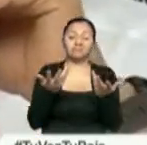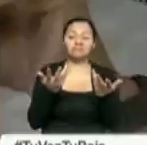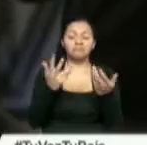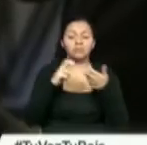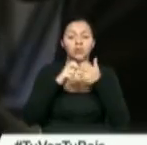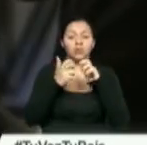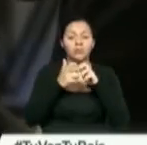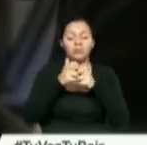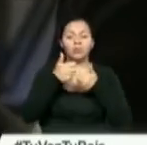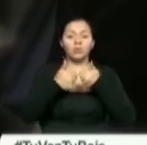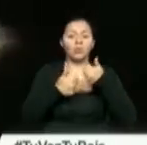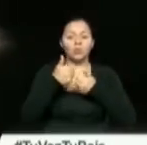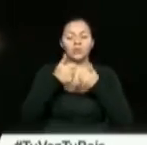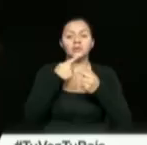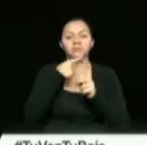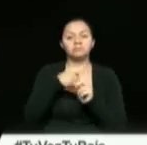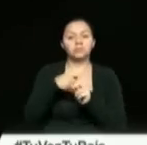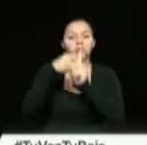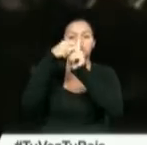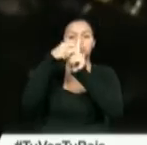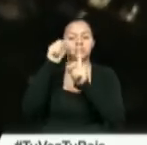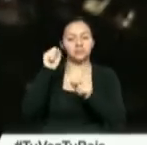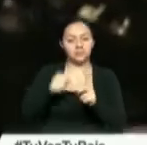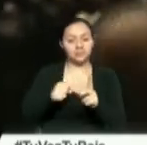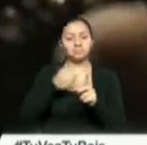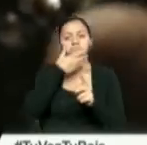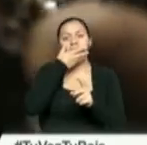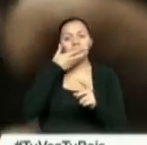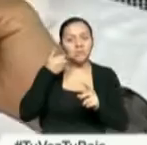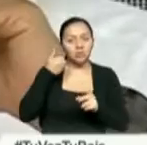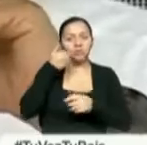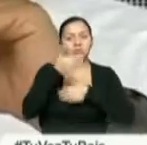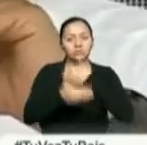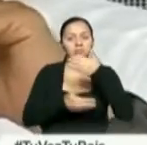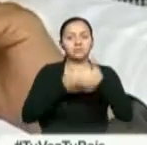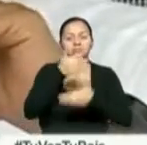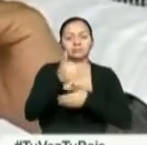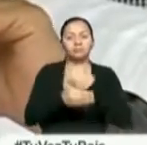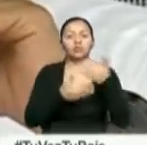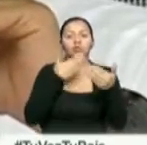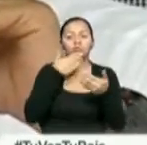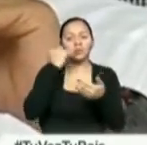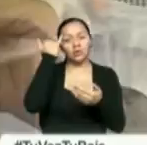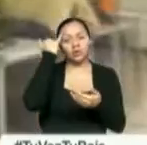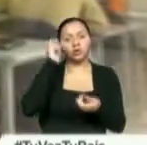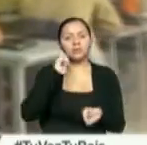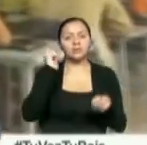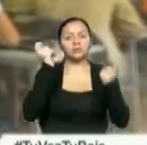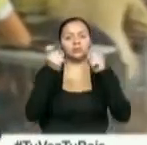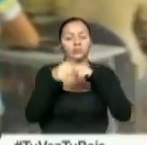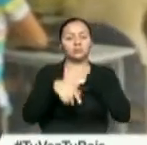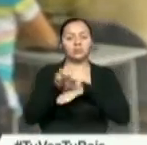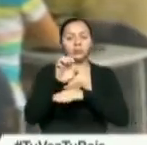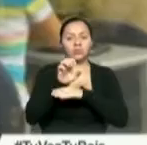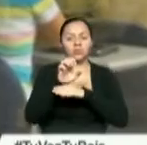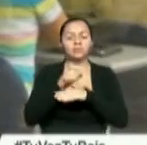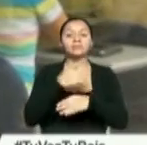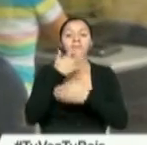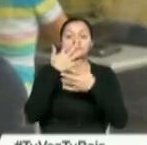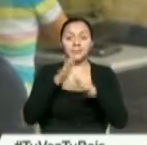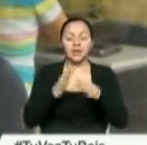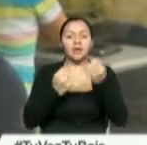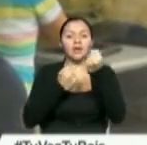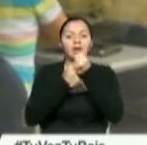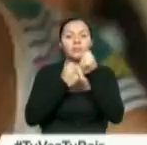es que la tendencia es positiva es decir a mejorar el nivel de innovación de nuestro país en cuanto al apoyo a la educación